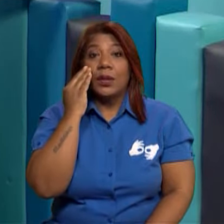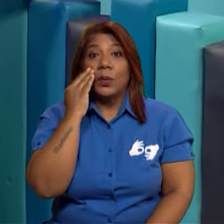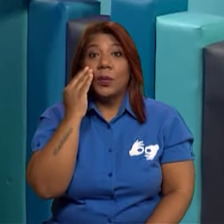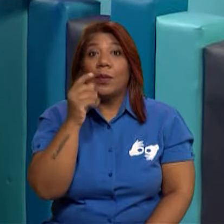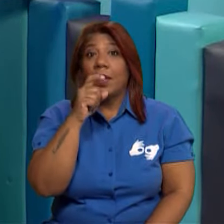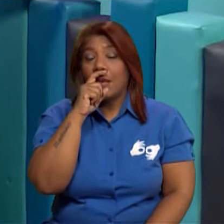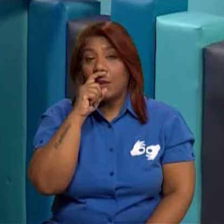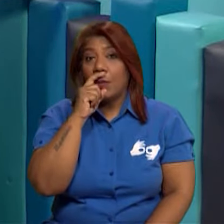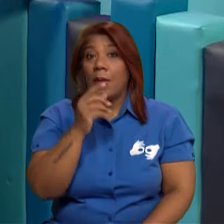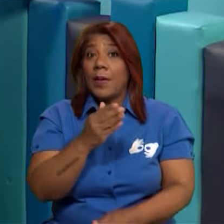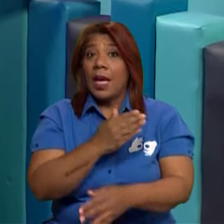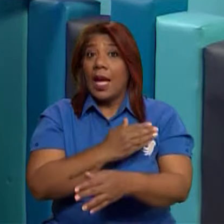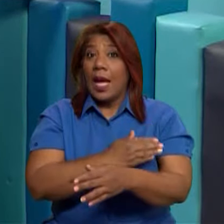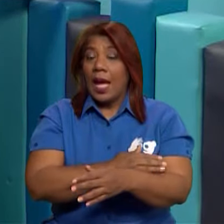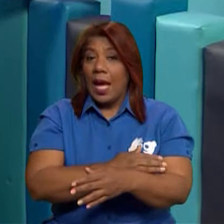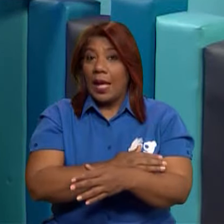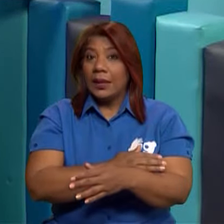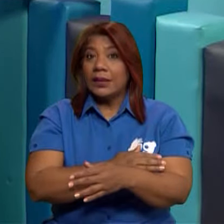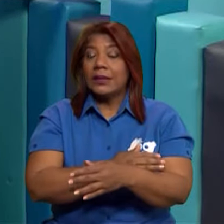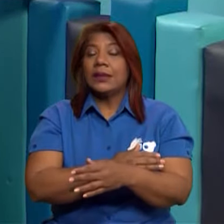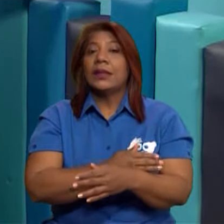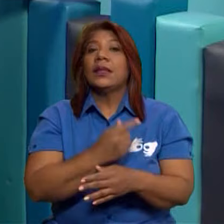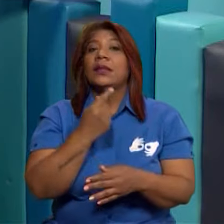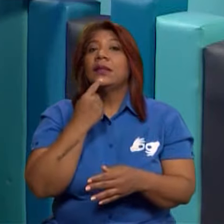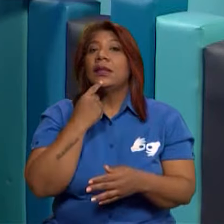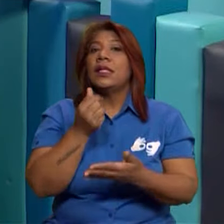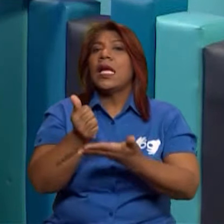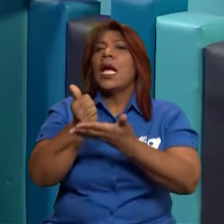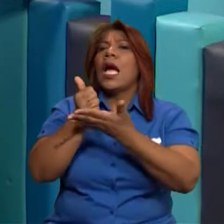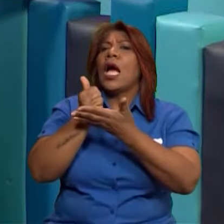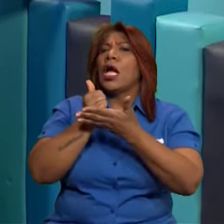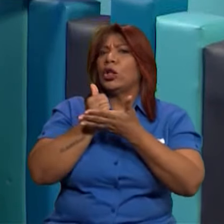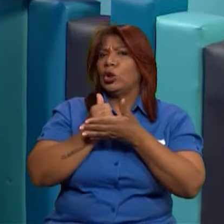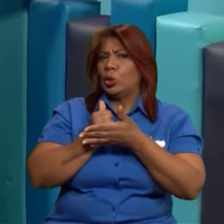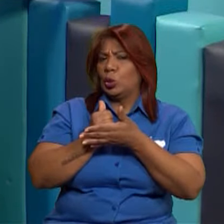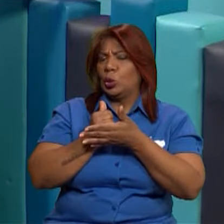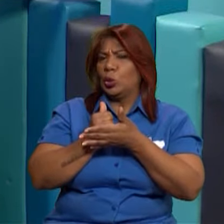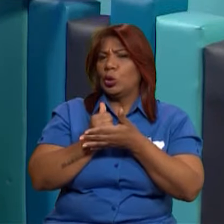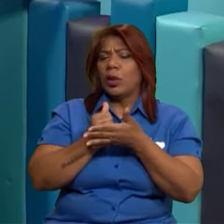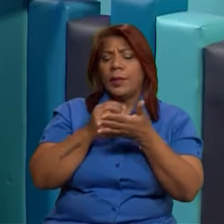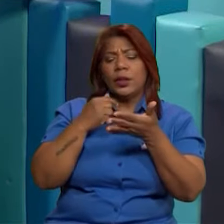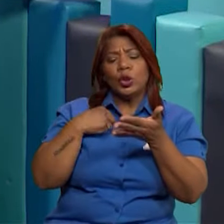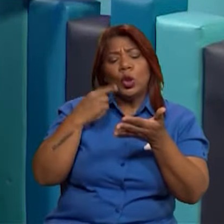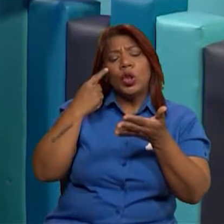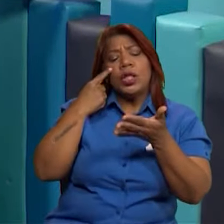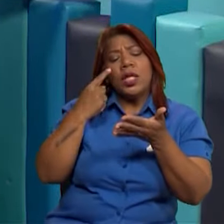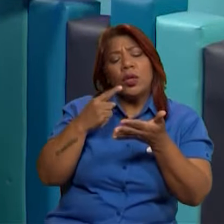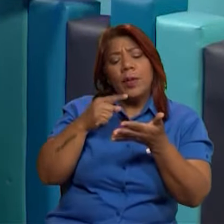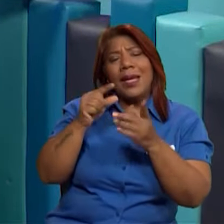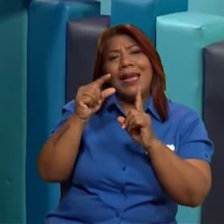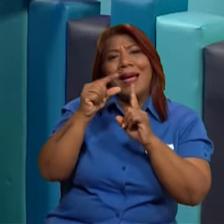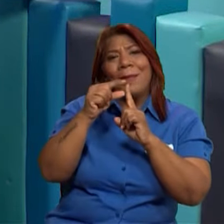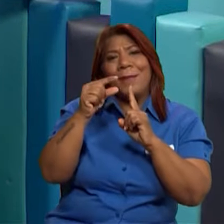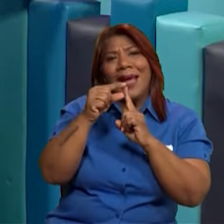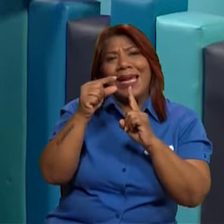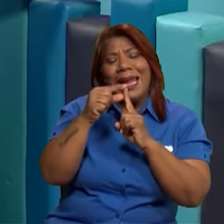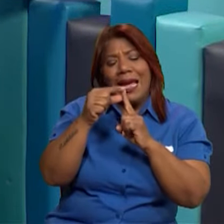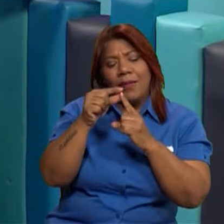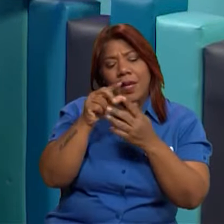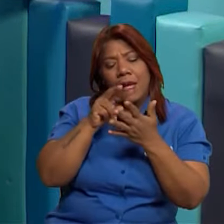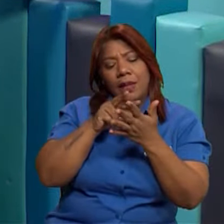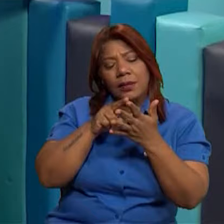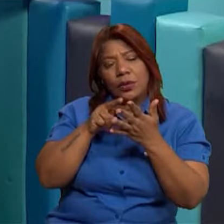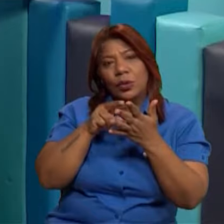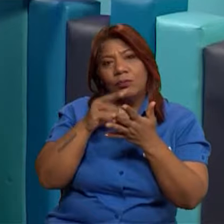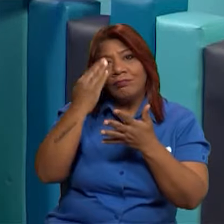favor, ven acá y ayúdame a leer un cuento. Porque cuando tú me ayudas a leer, yo voy viendo y así voy aprendiendo.